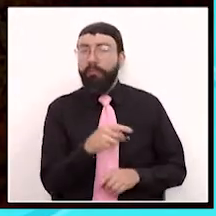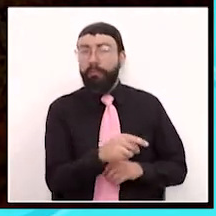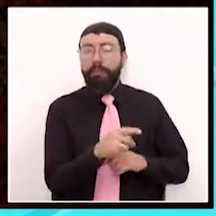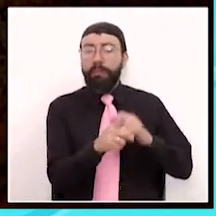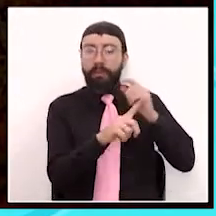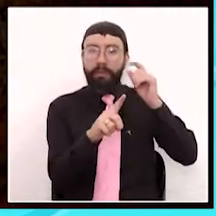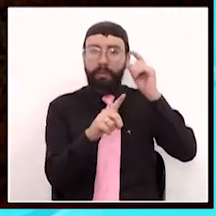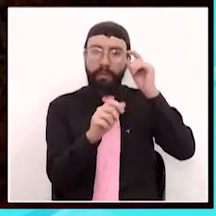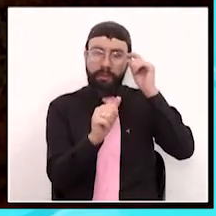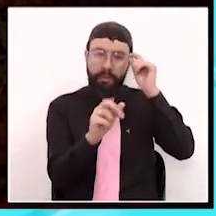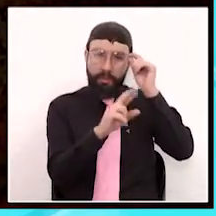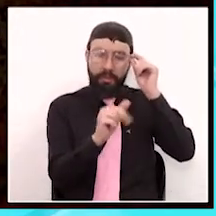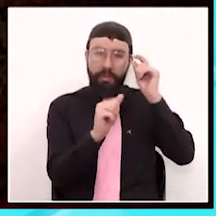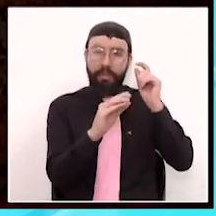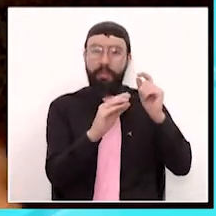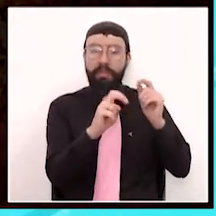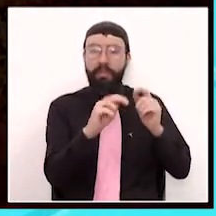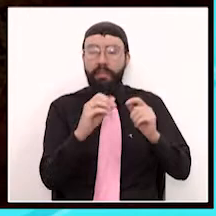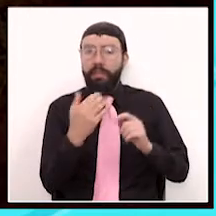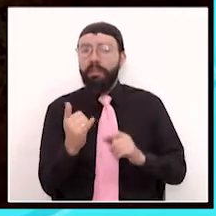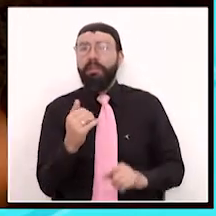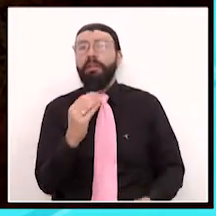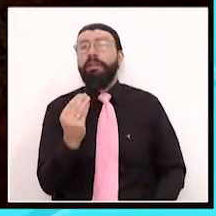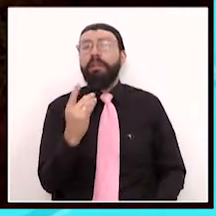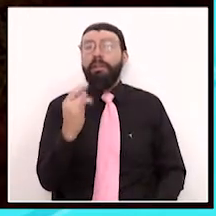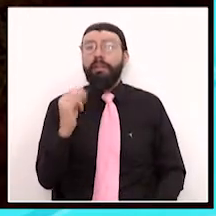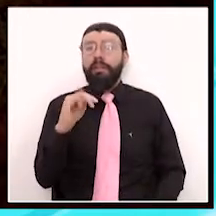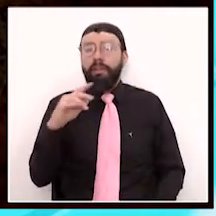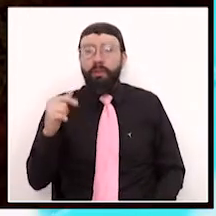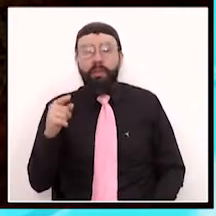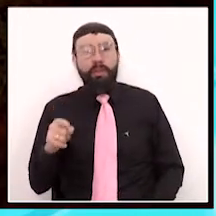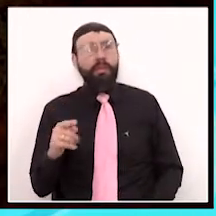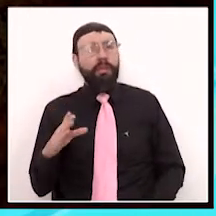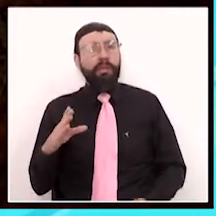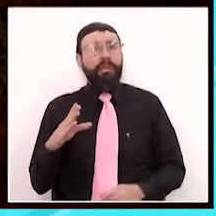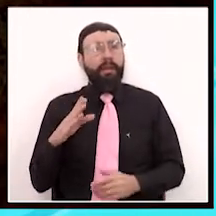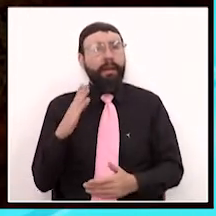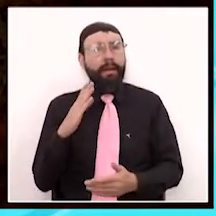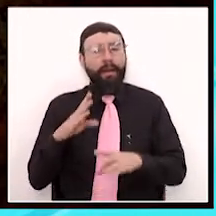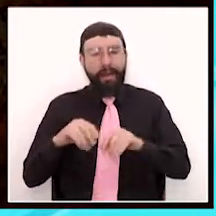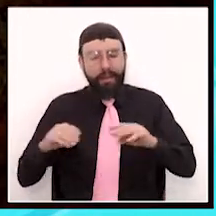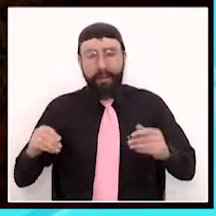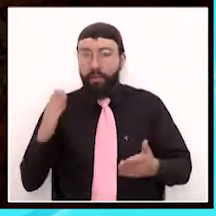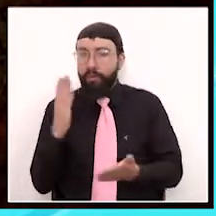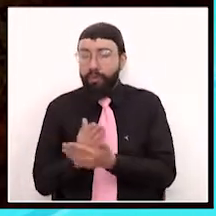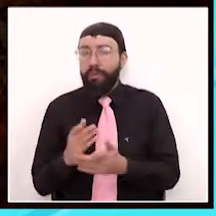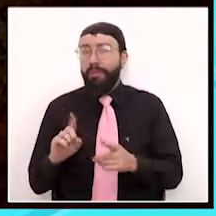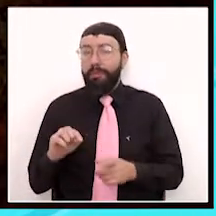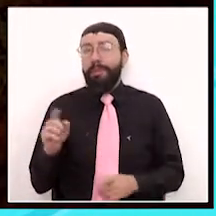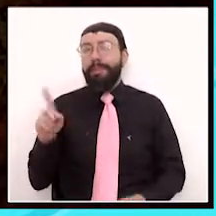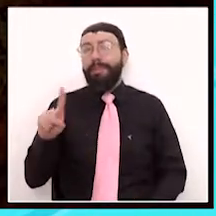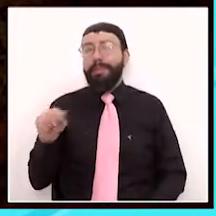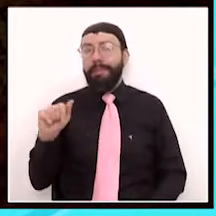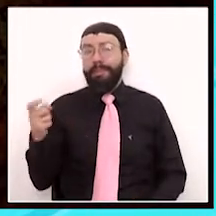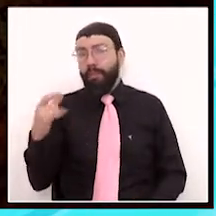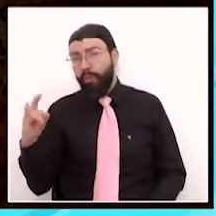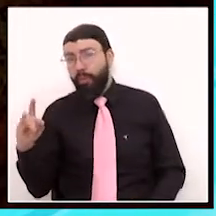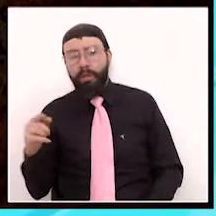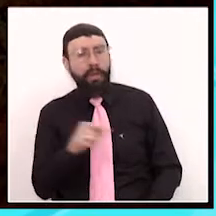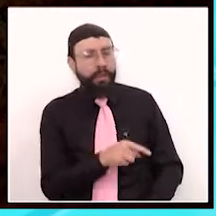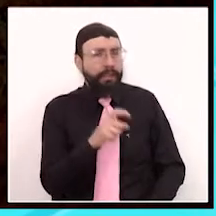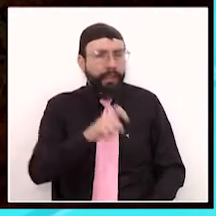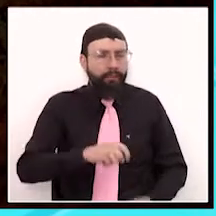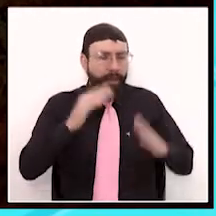sarraceno, está el pan de quinoa, se puede hacer pan de harina de yuca, pan de harina de sagú, en algunos casos se puede de avena, pero tiene que ser una